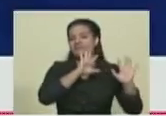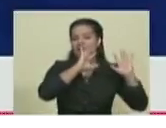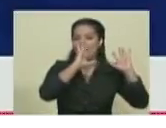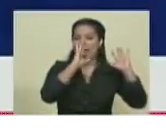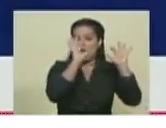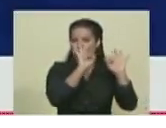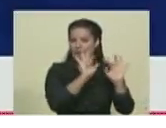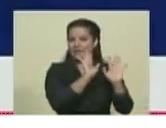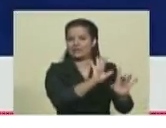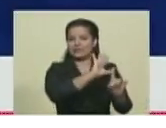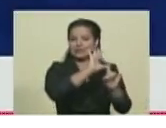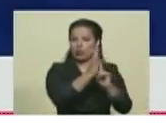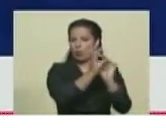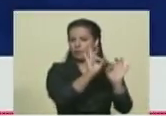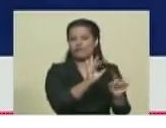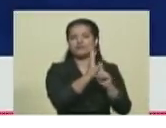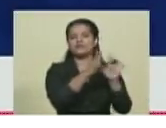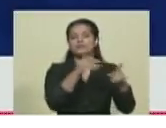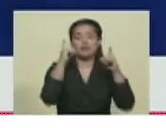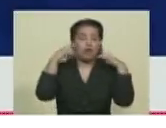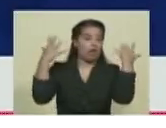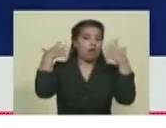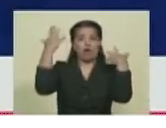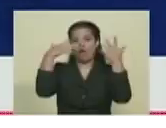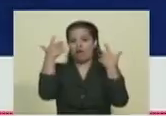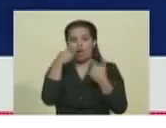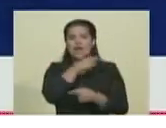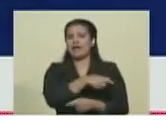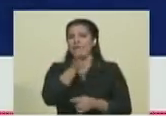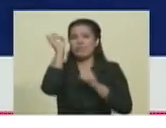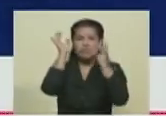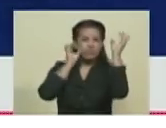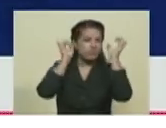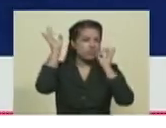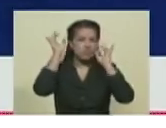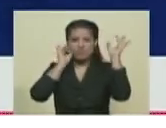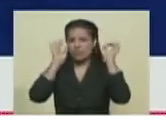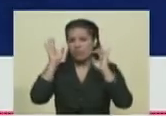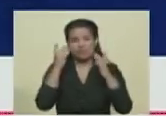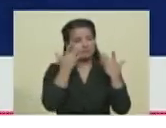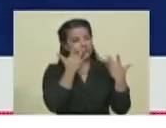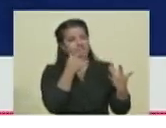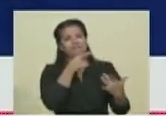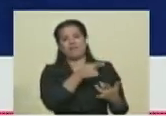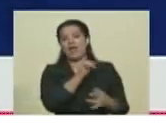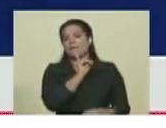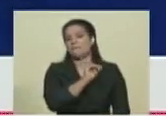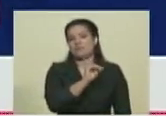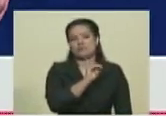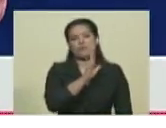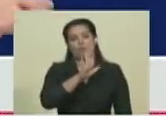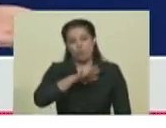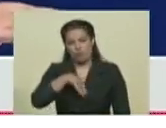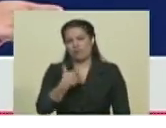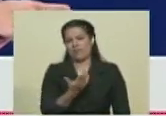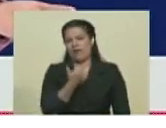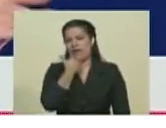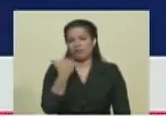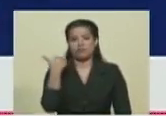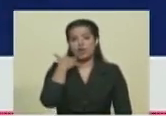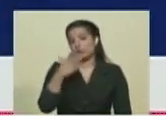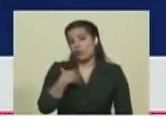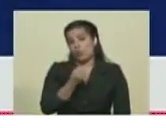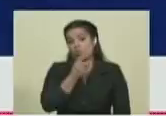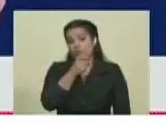Cuando empiezan a inventar unicornios en tiempos electorales, es una clara señal de algo que podría estar pasando y que no puedo señalar,